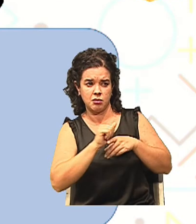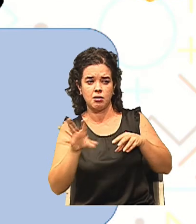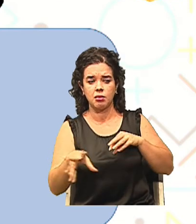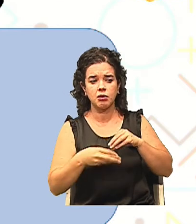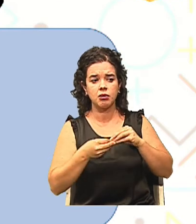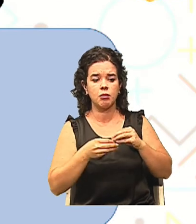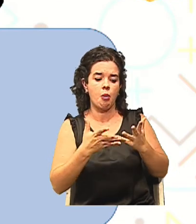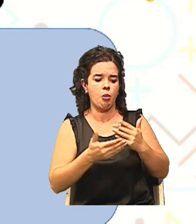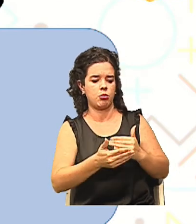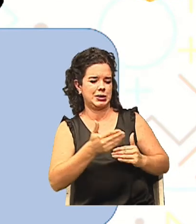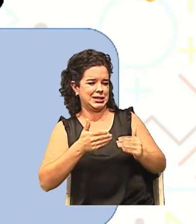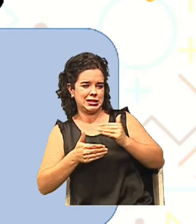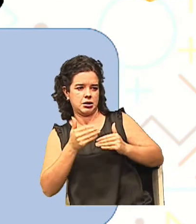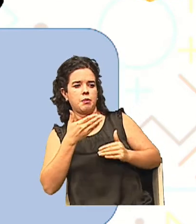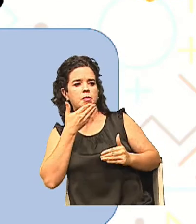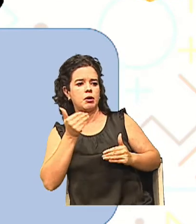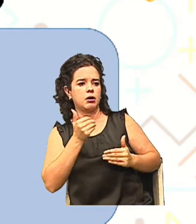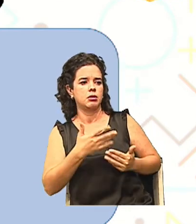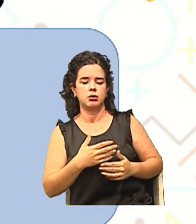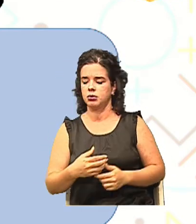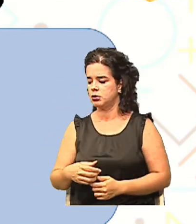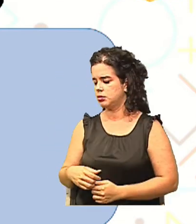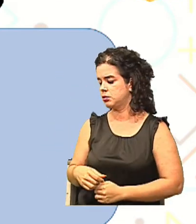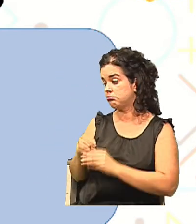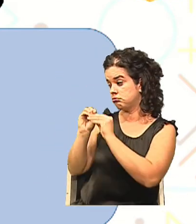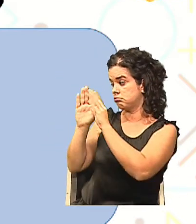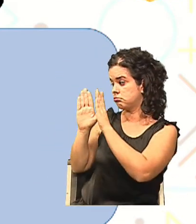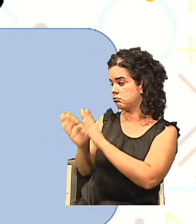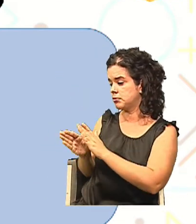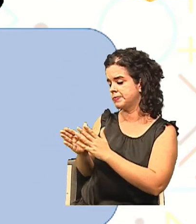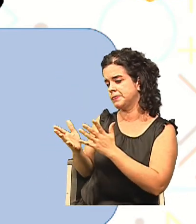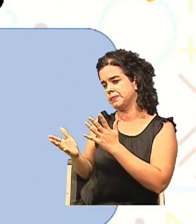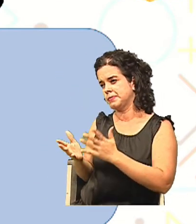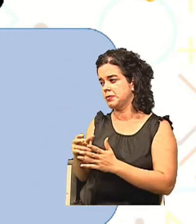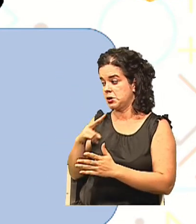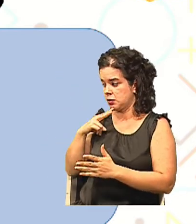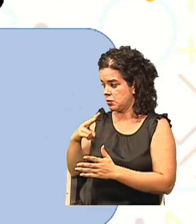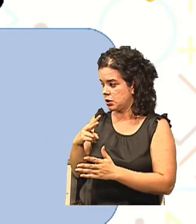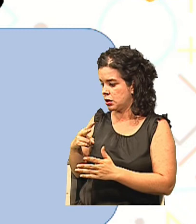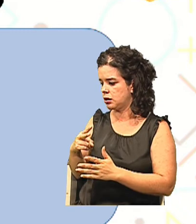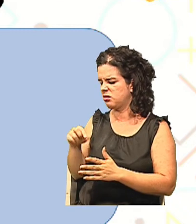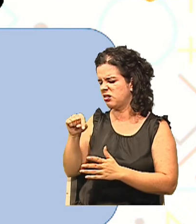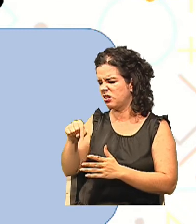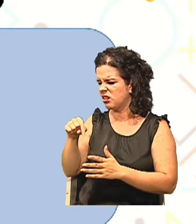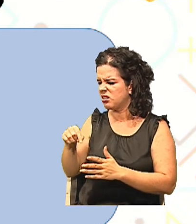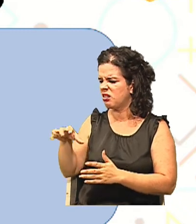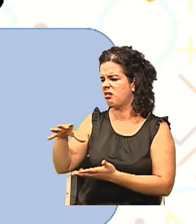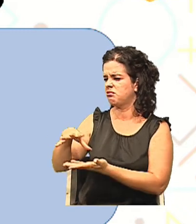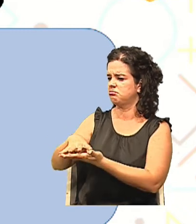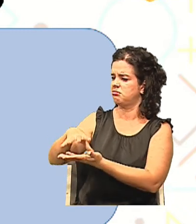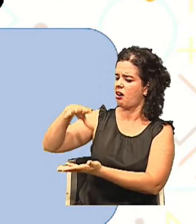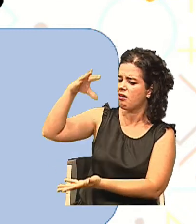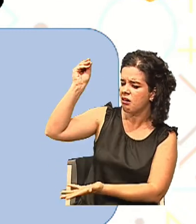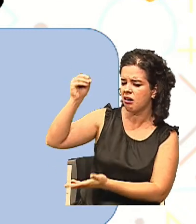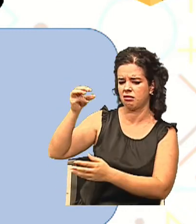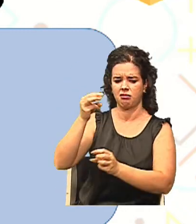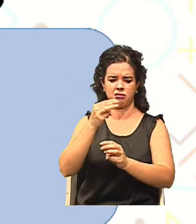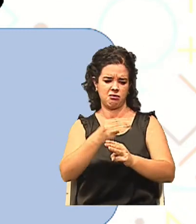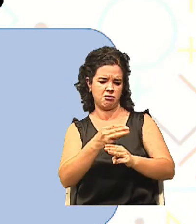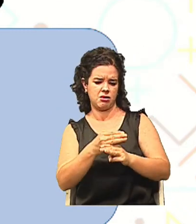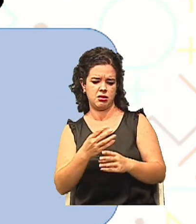o devolvernos? Profe, la verdad, como se lo dije al principio, esto de Francia,